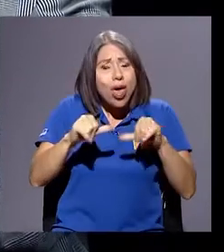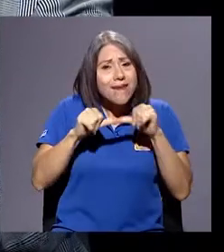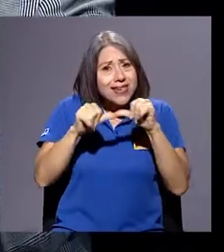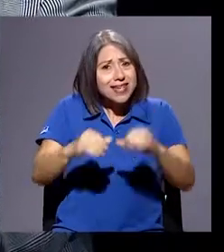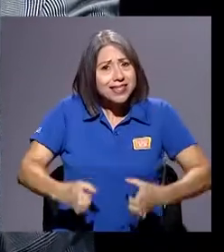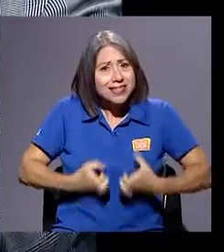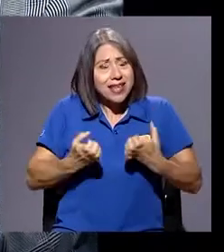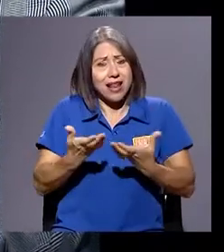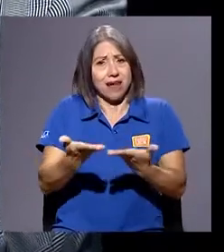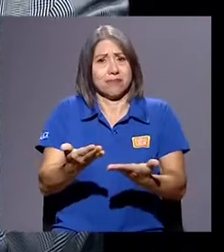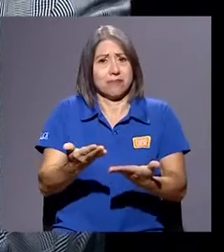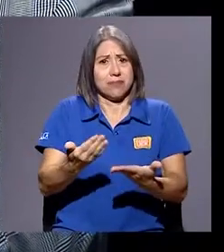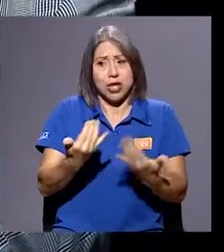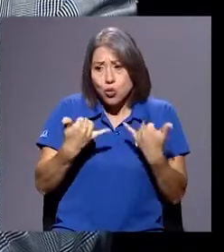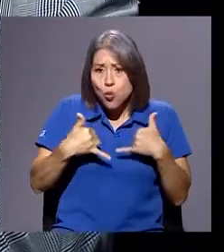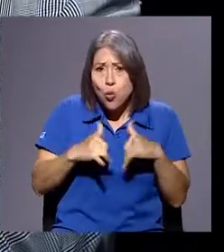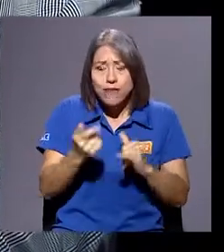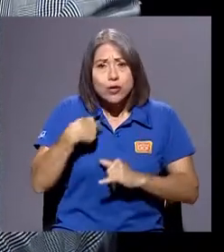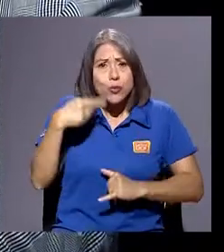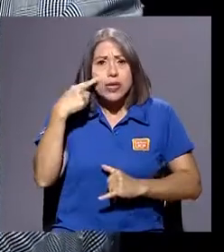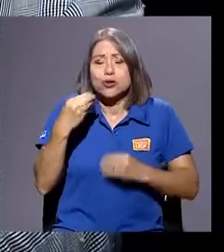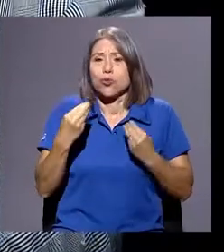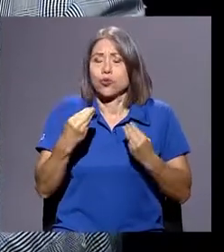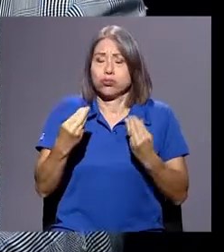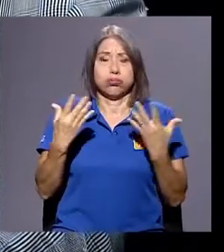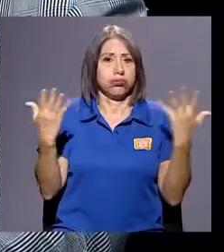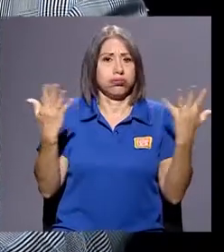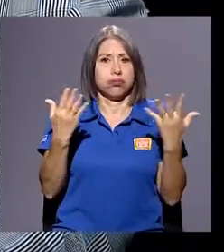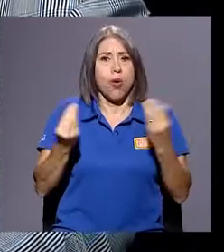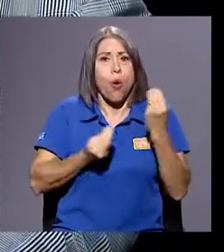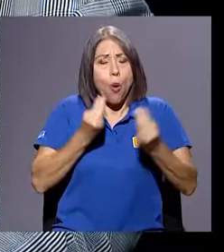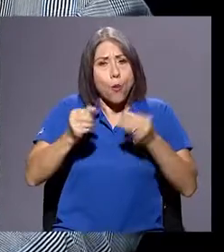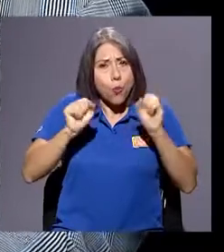en el 2019. Me parece increíble que siga operando de la forma que está operando.